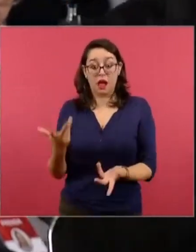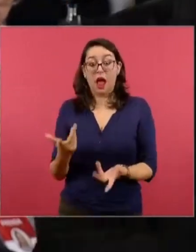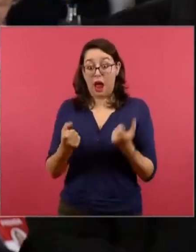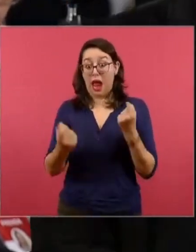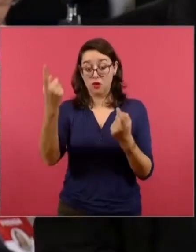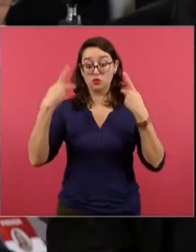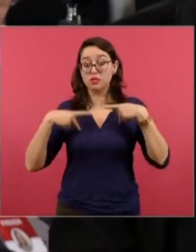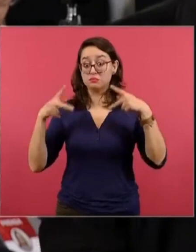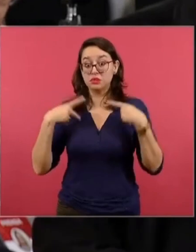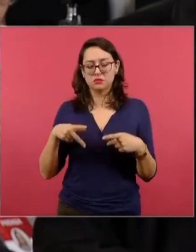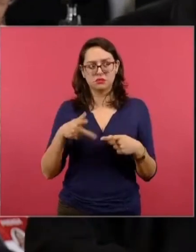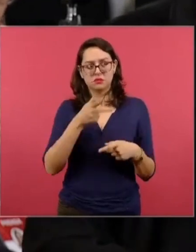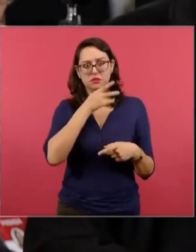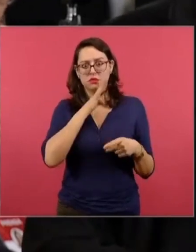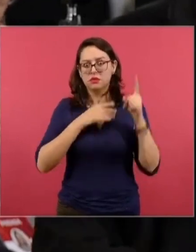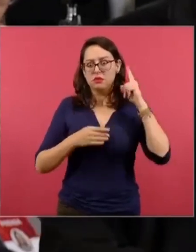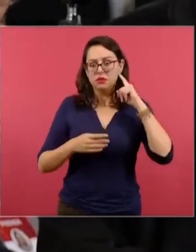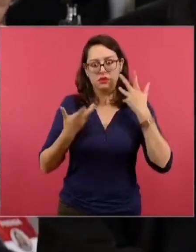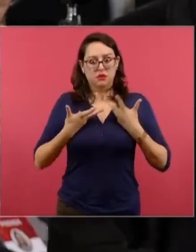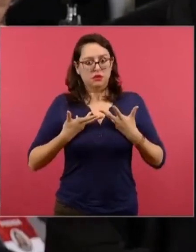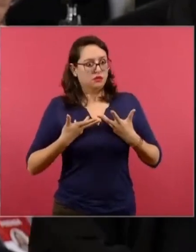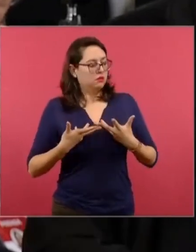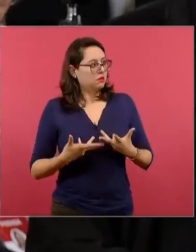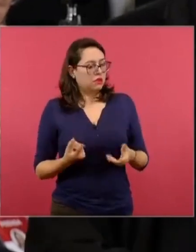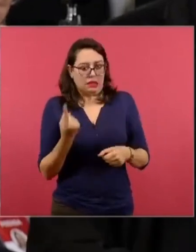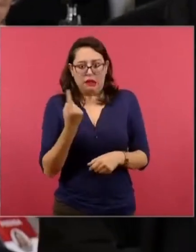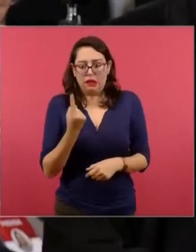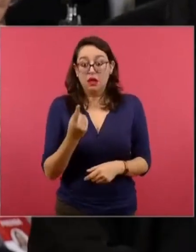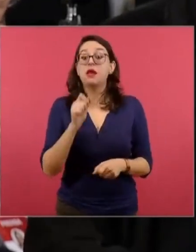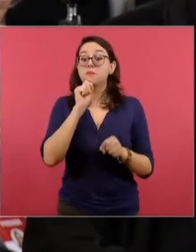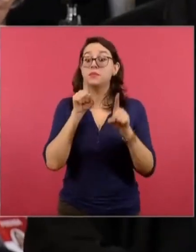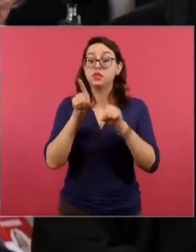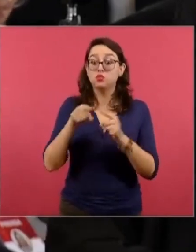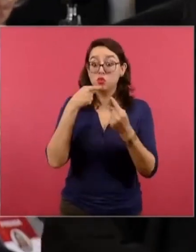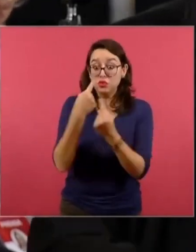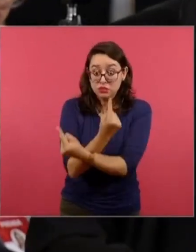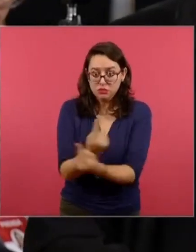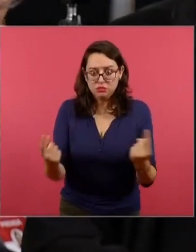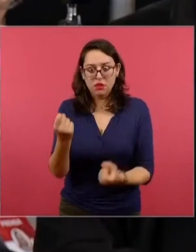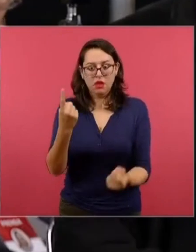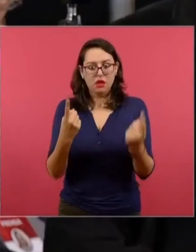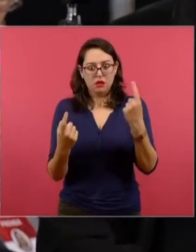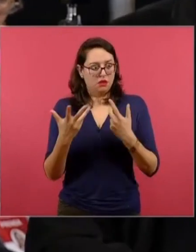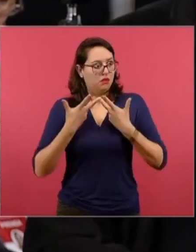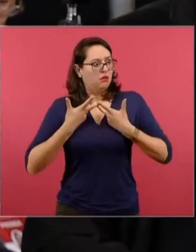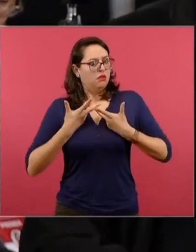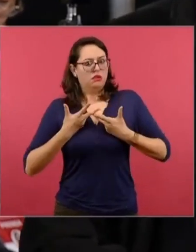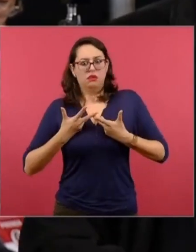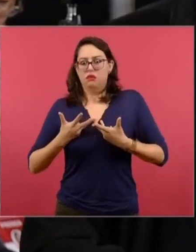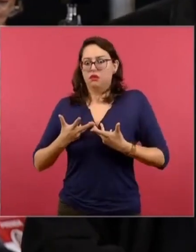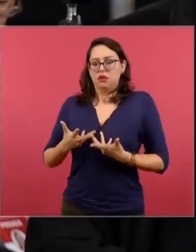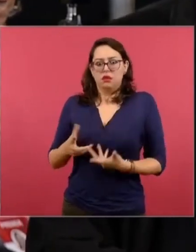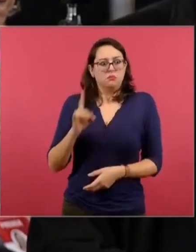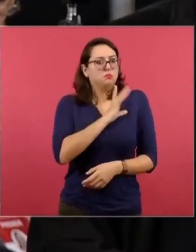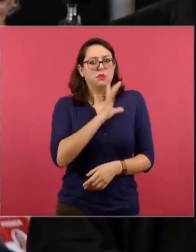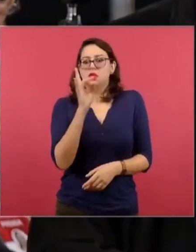asustando tanto a padres de familia como a niños que pues están ya dando a conocer pues en